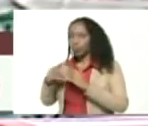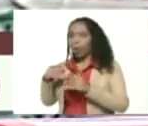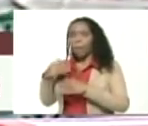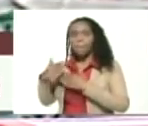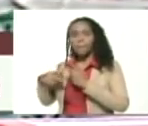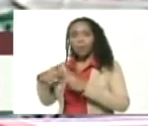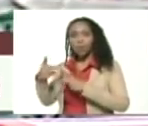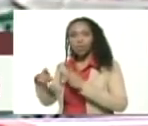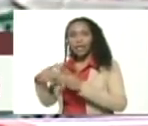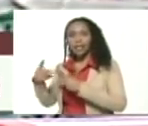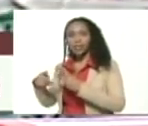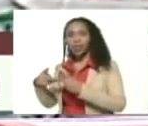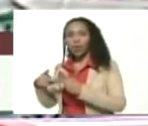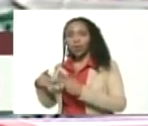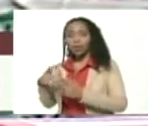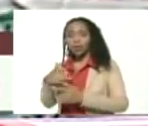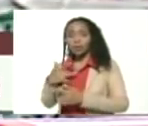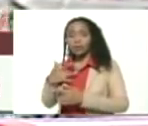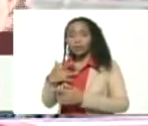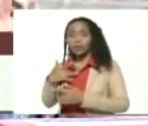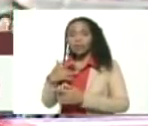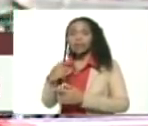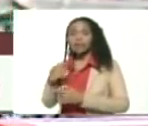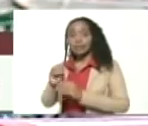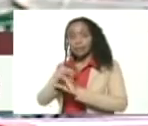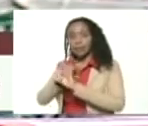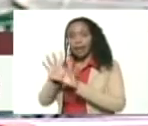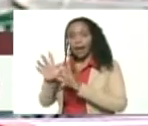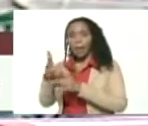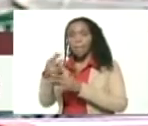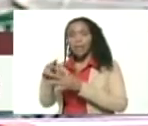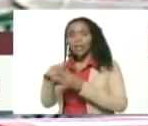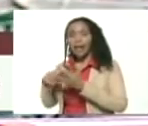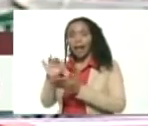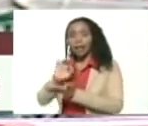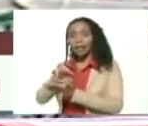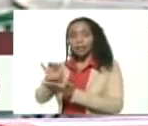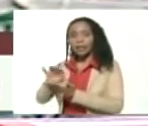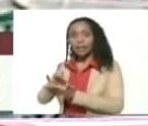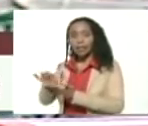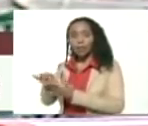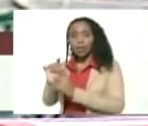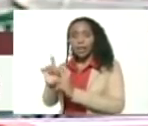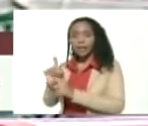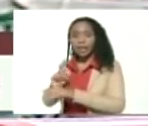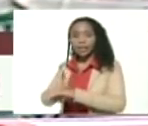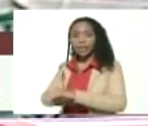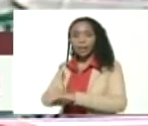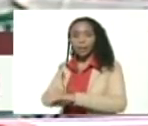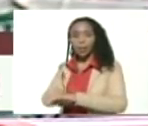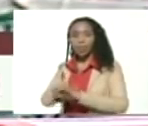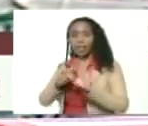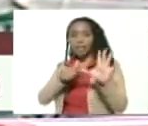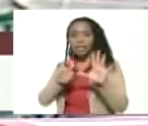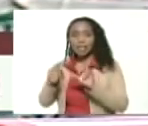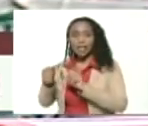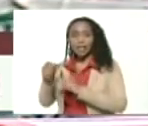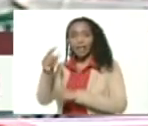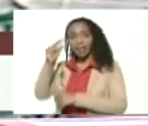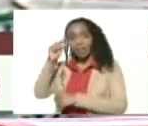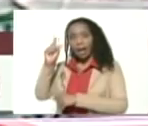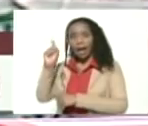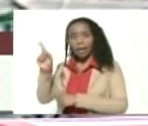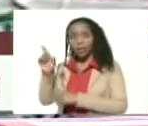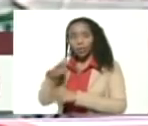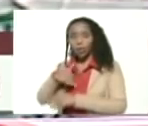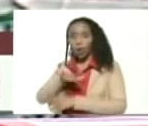de y sea susceptible de reciclaje se declara material estratégico, y en un lapso máximo de 60 días, todo lo